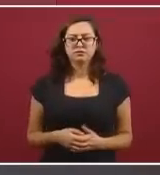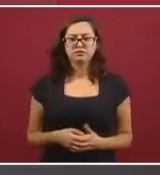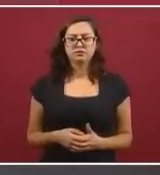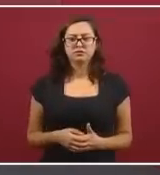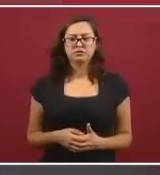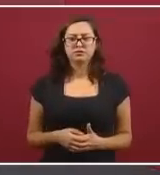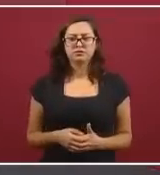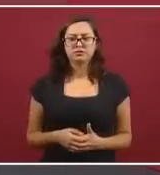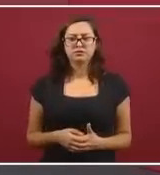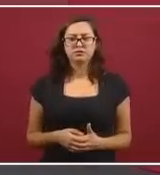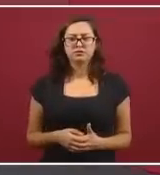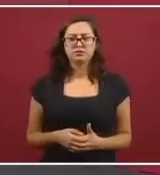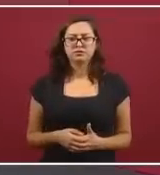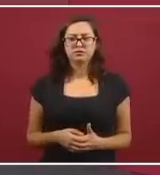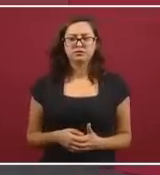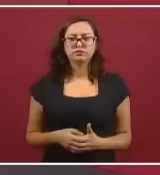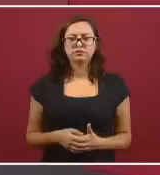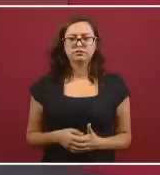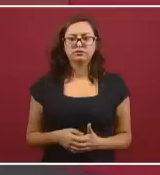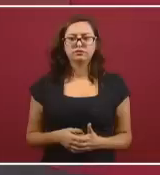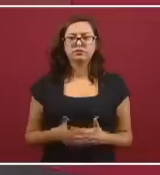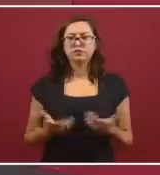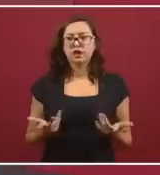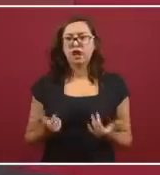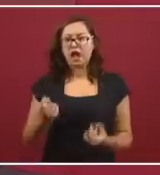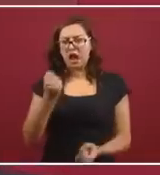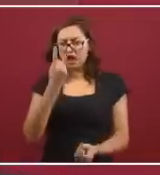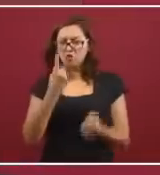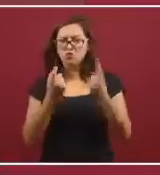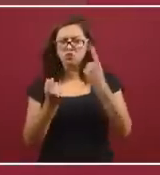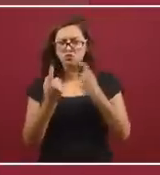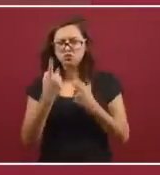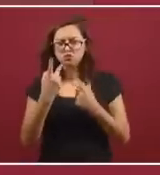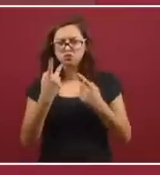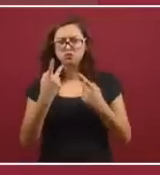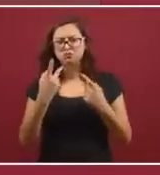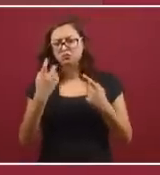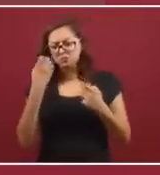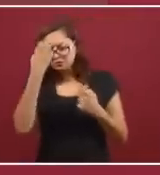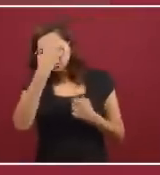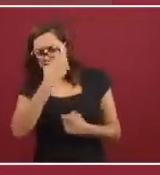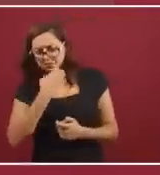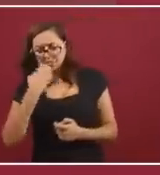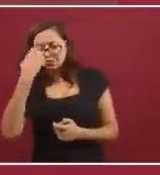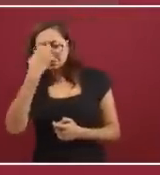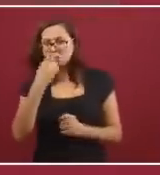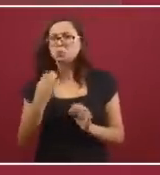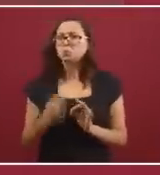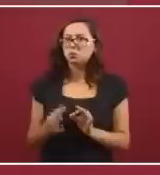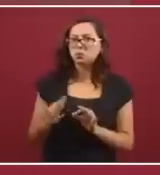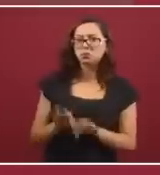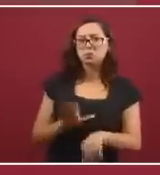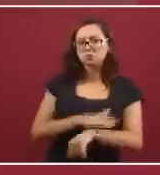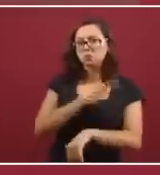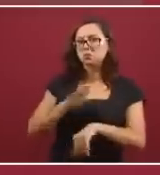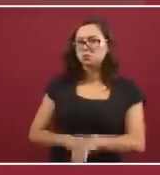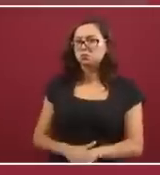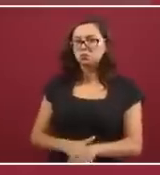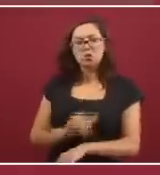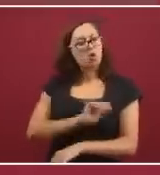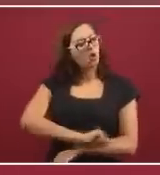quienes están pasando los exámenes y quienes no